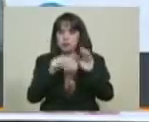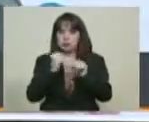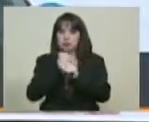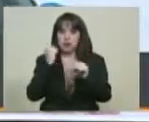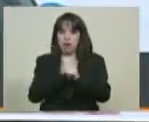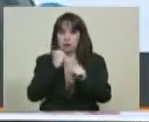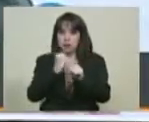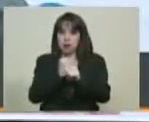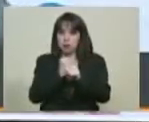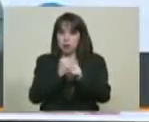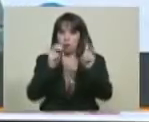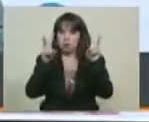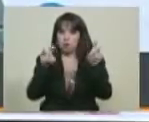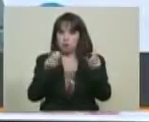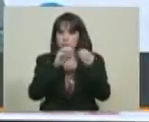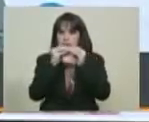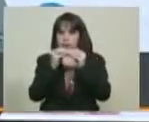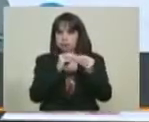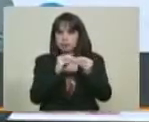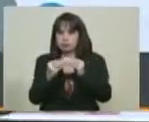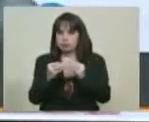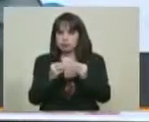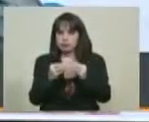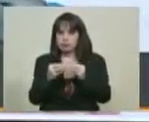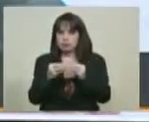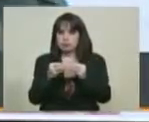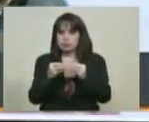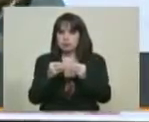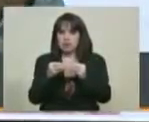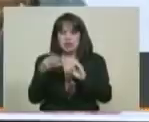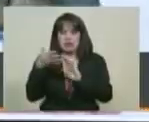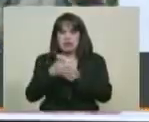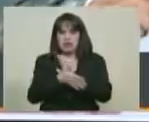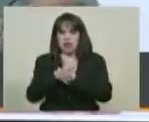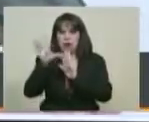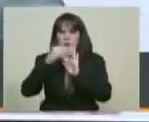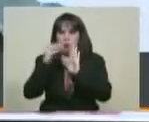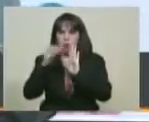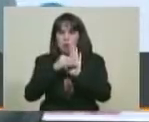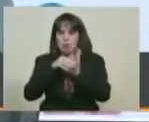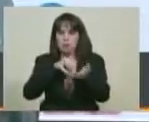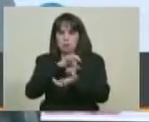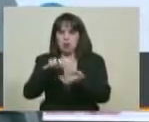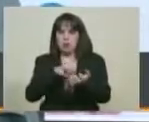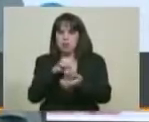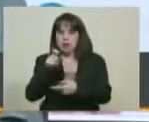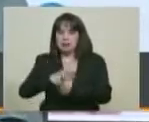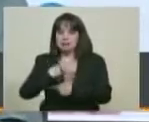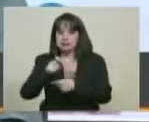la agenda táctica de los problemas que hay que atender.